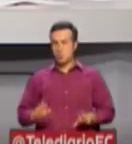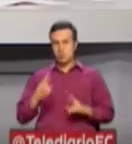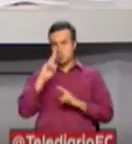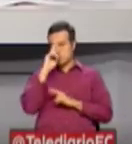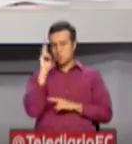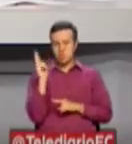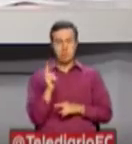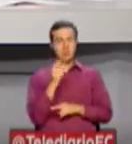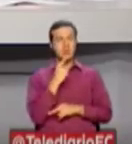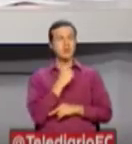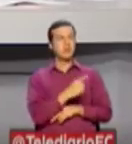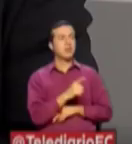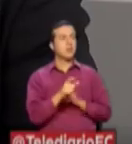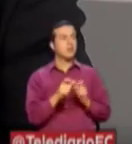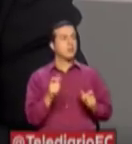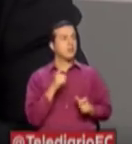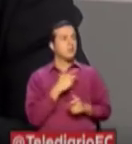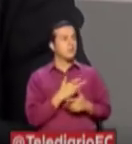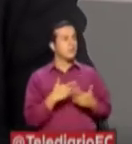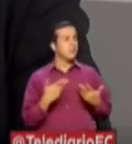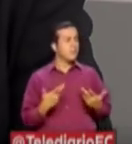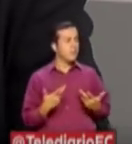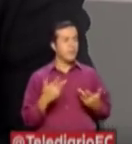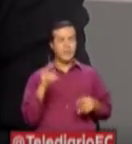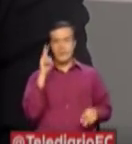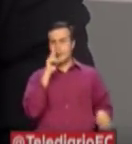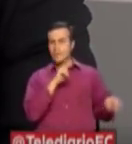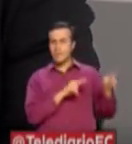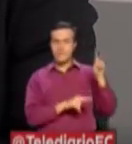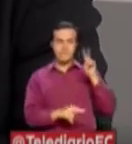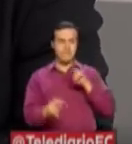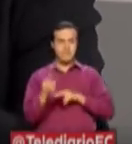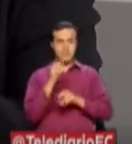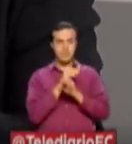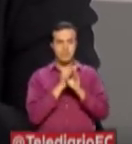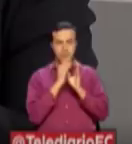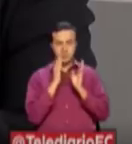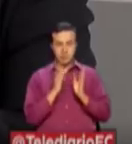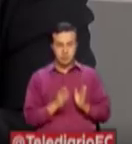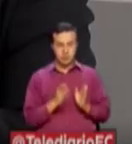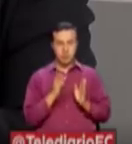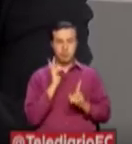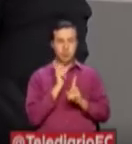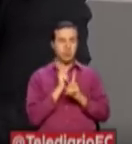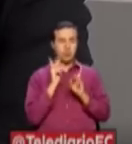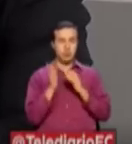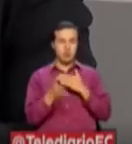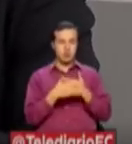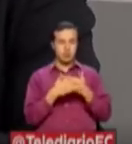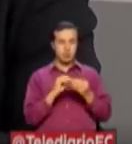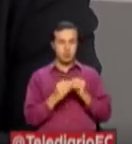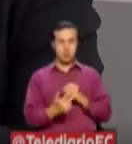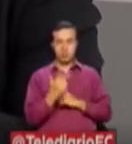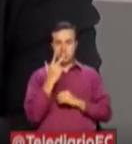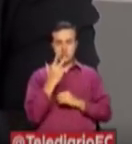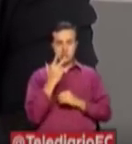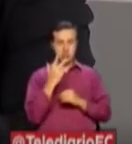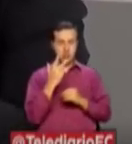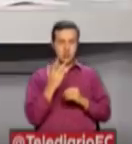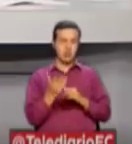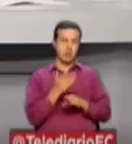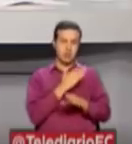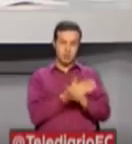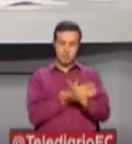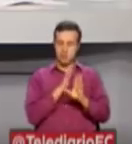ese mandato popular se refiere a evaluar a los funcionarios es precisamente lo que se han hecho tres electos que fueron